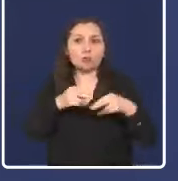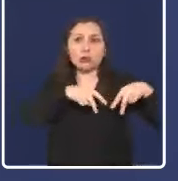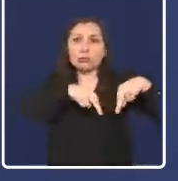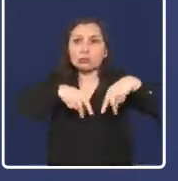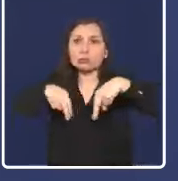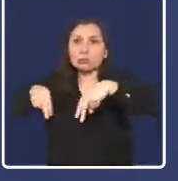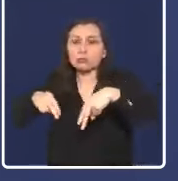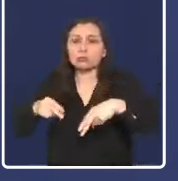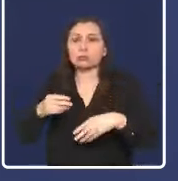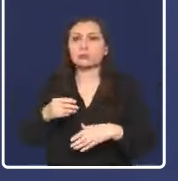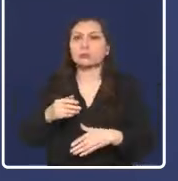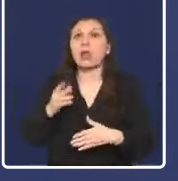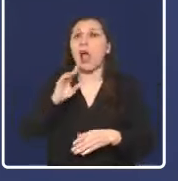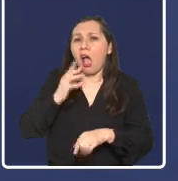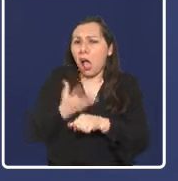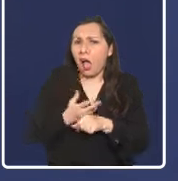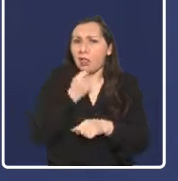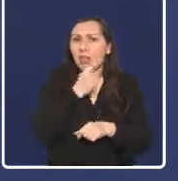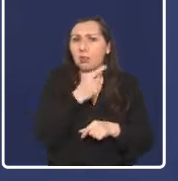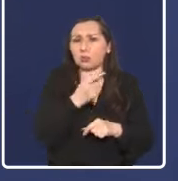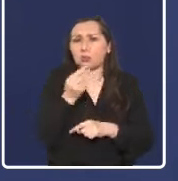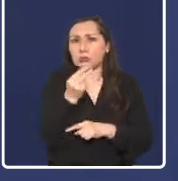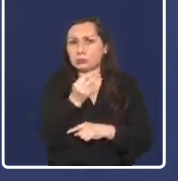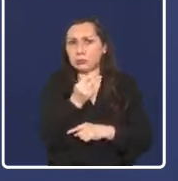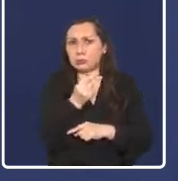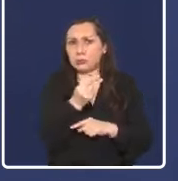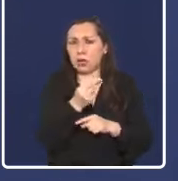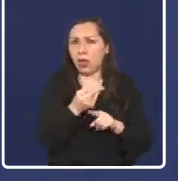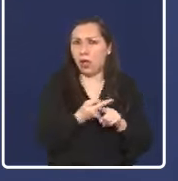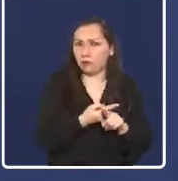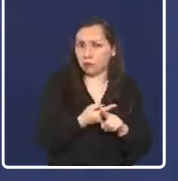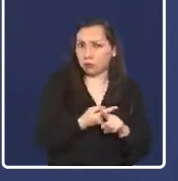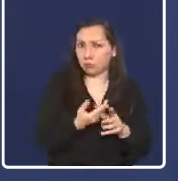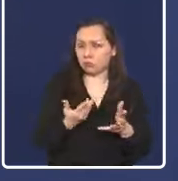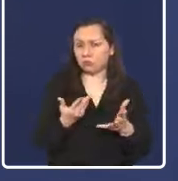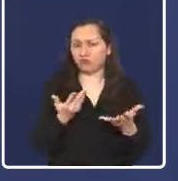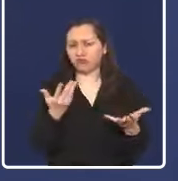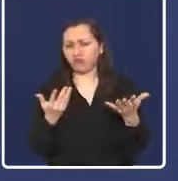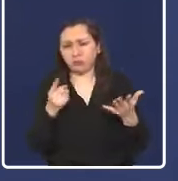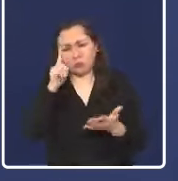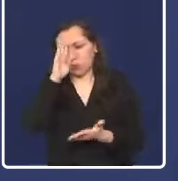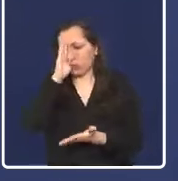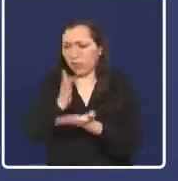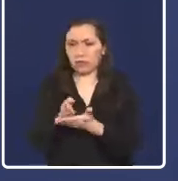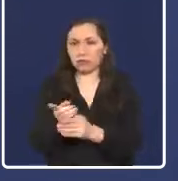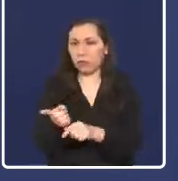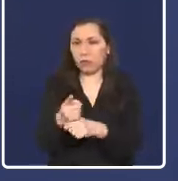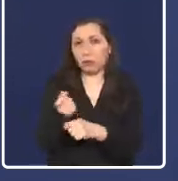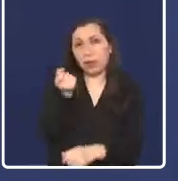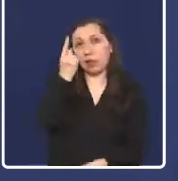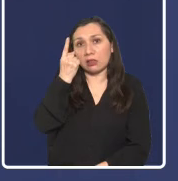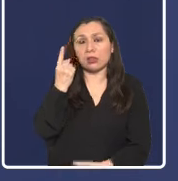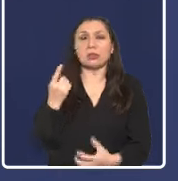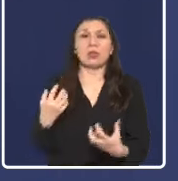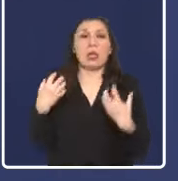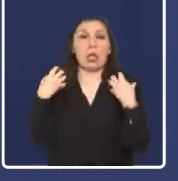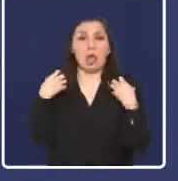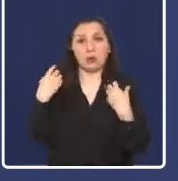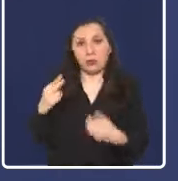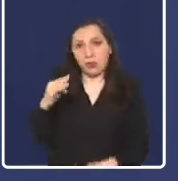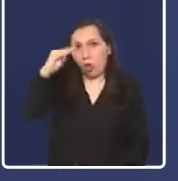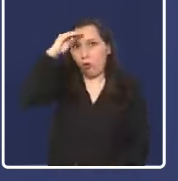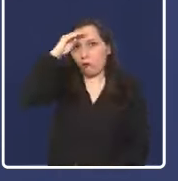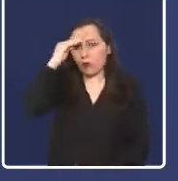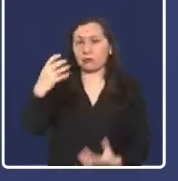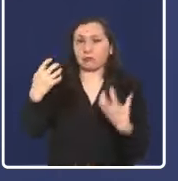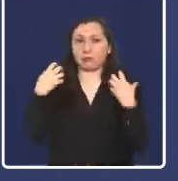llegó y hay una denuncia de abuso sexual, eso tampoco le causó ruido para tomar decisión inmediata, entendiendo que es un cargo de su confianza y